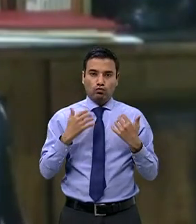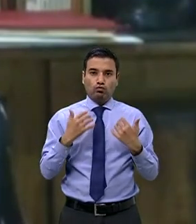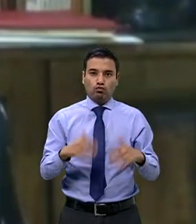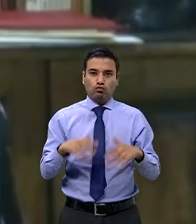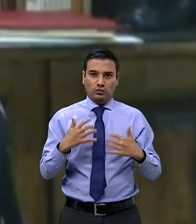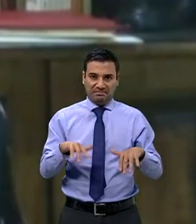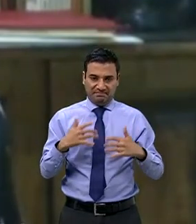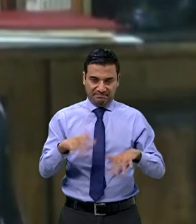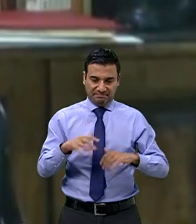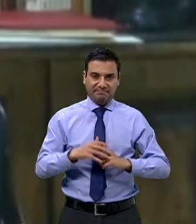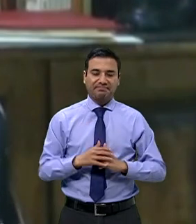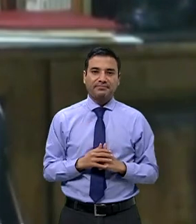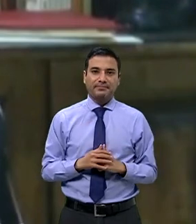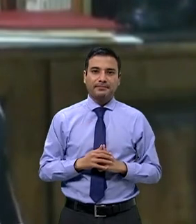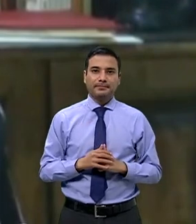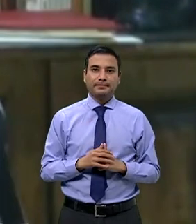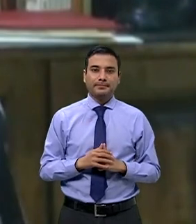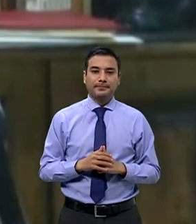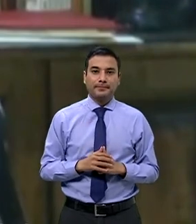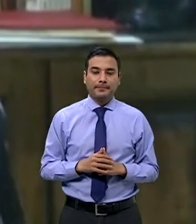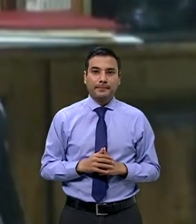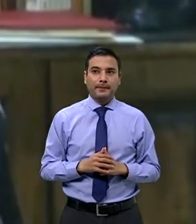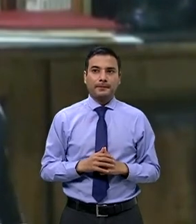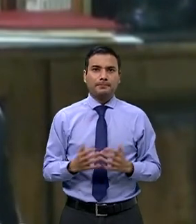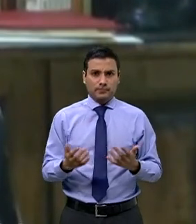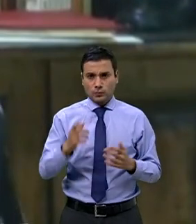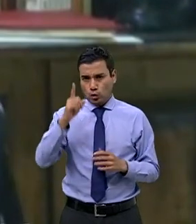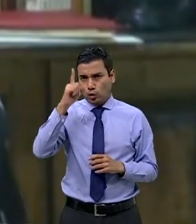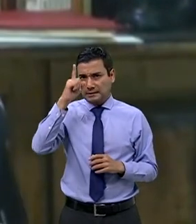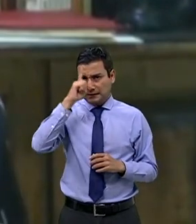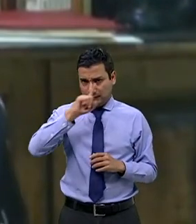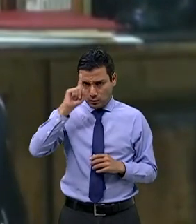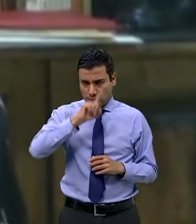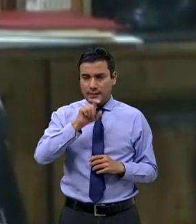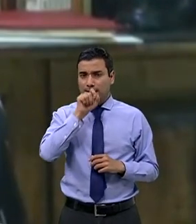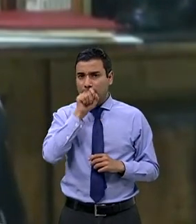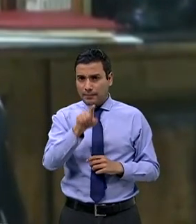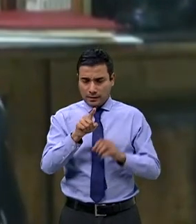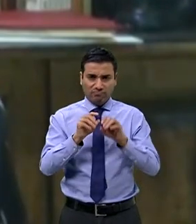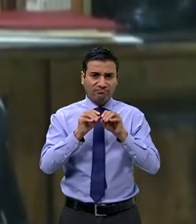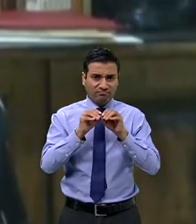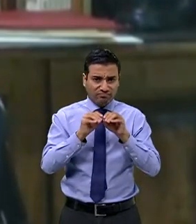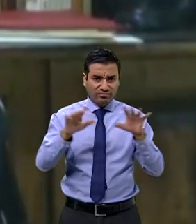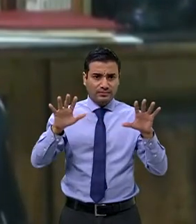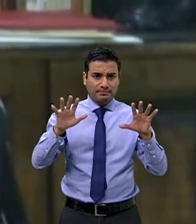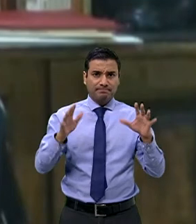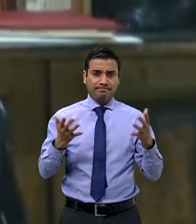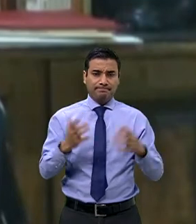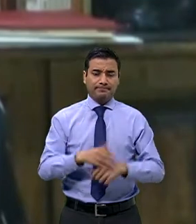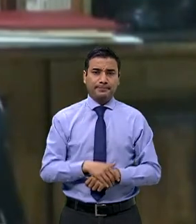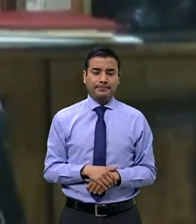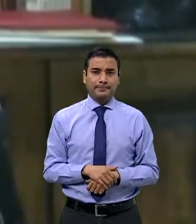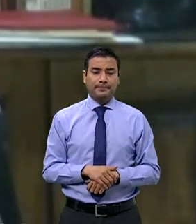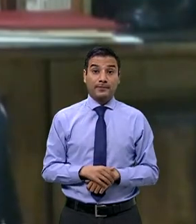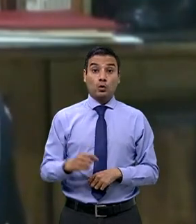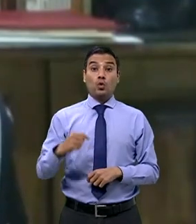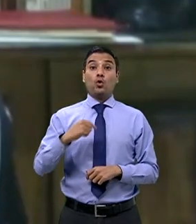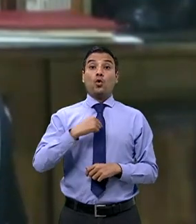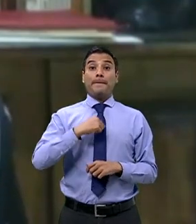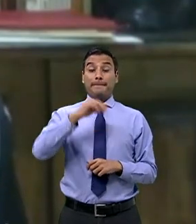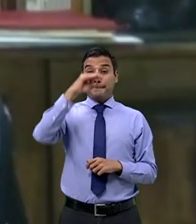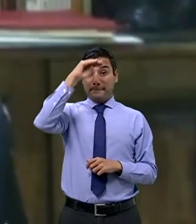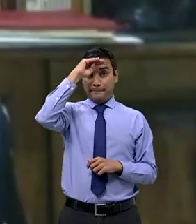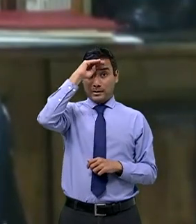detalles de esta consulta popular- las y los consejeros estuvimos ahí creo que tenemos que fortalecer